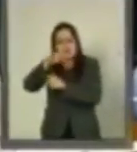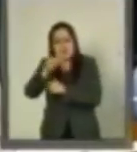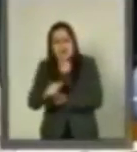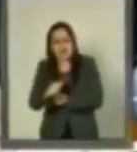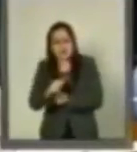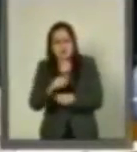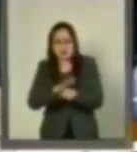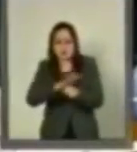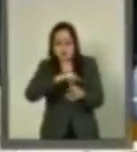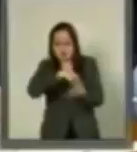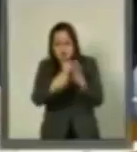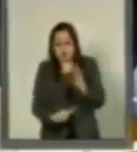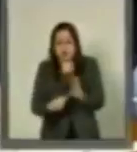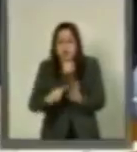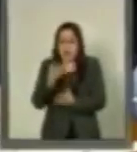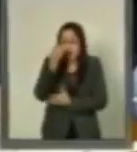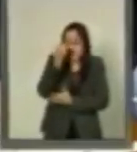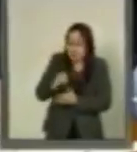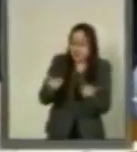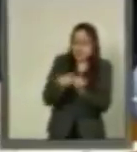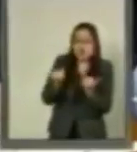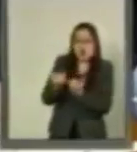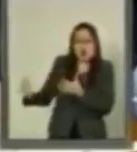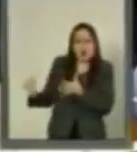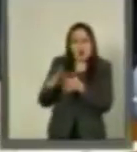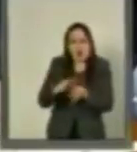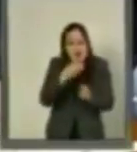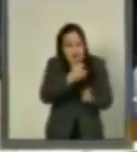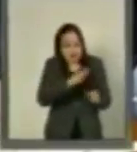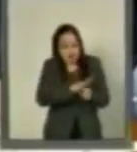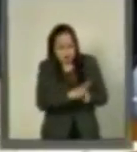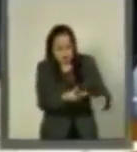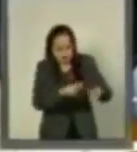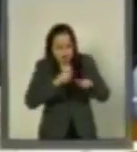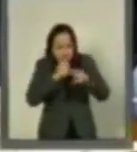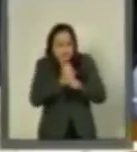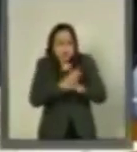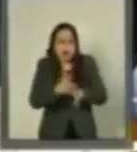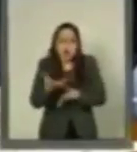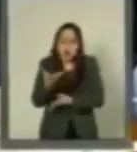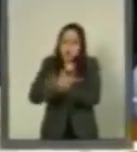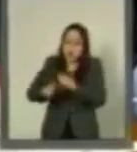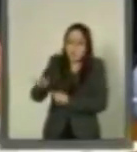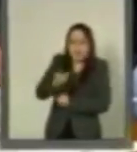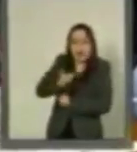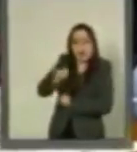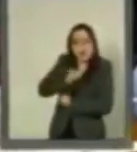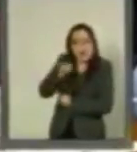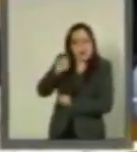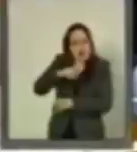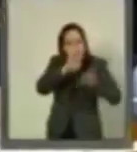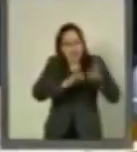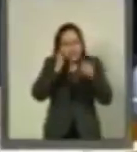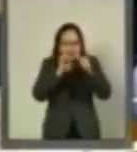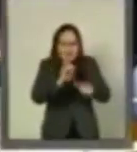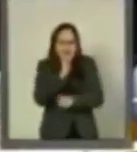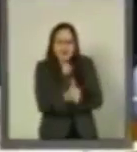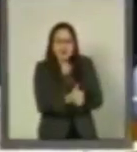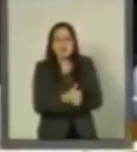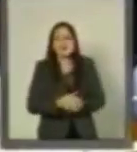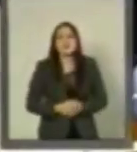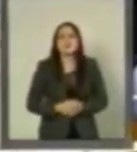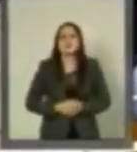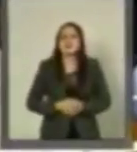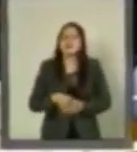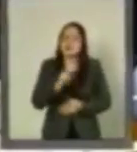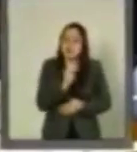son literalmente explotadas, porque a costa de ellas se está viviendo de este tema. Y si a